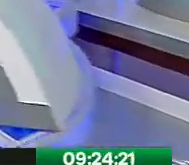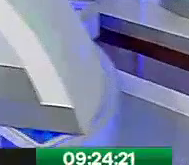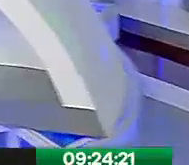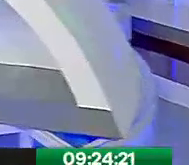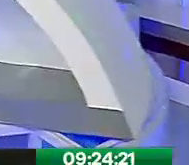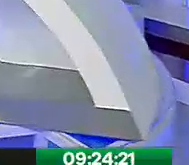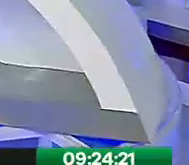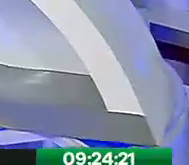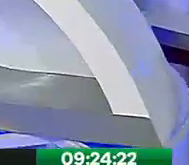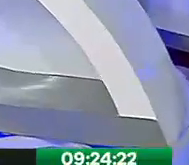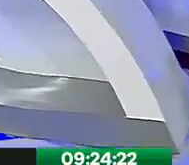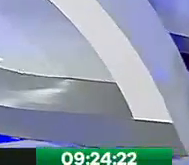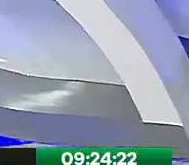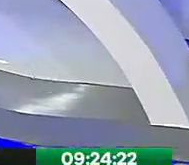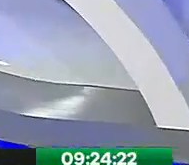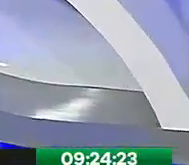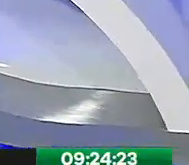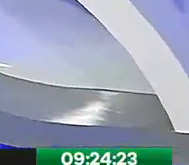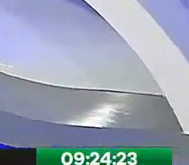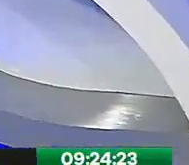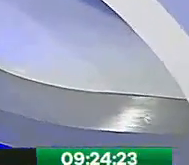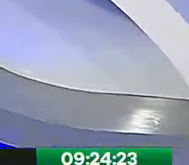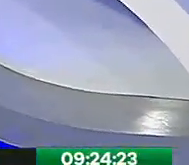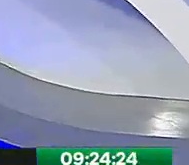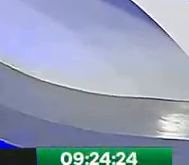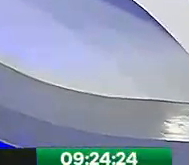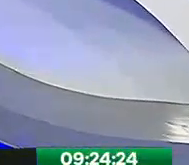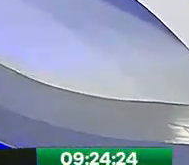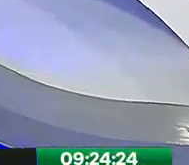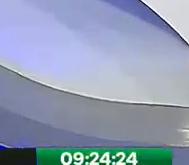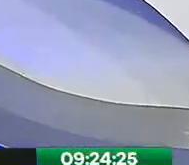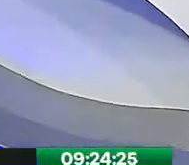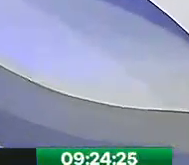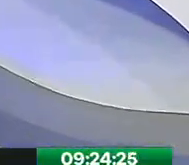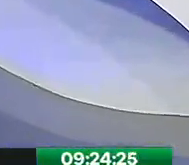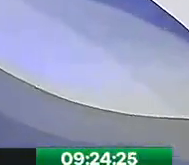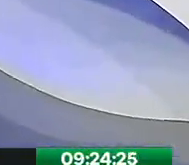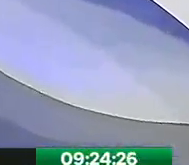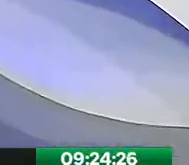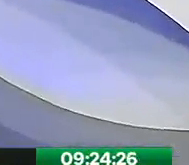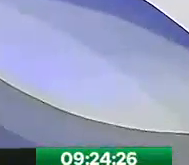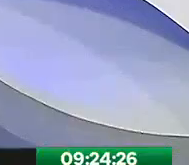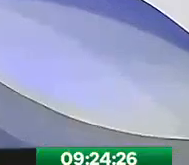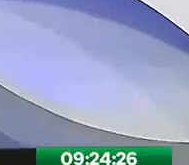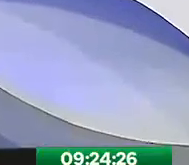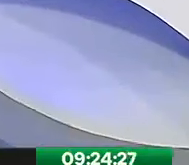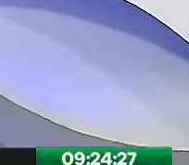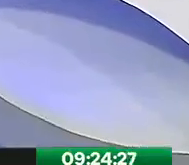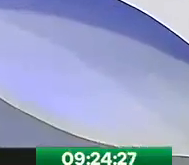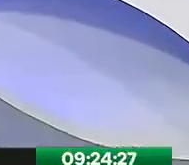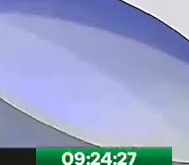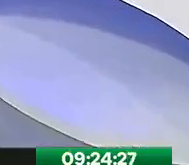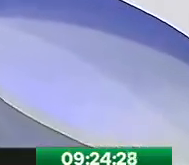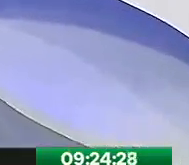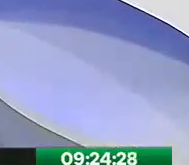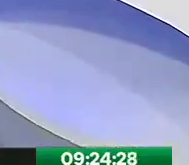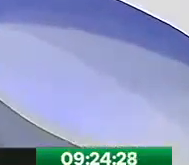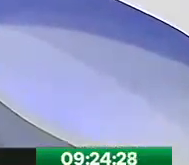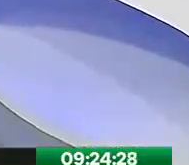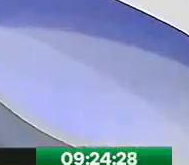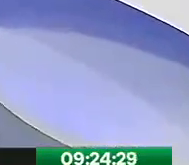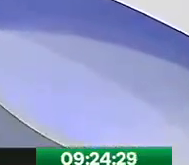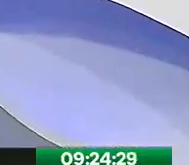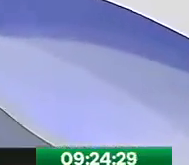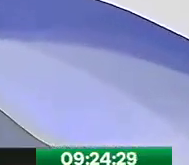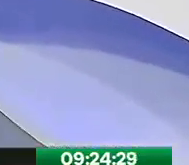Más información, amigos televidentes. 2 jóvenes mujeres denunciaron que la noche del domingo sufrieron un secuestro extorsivo luego de